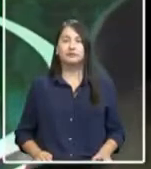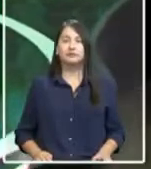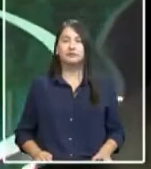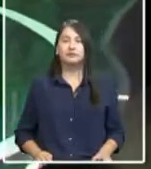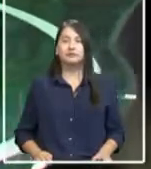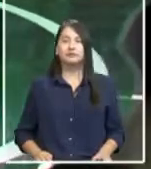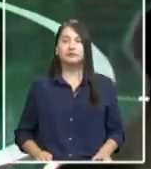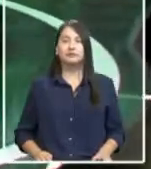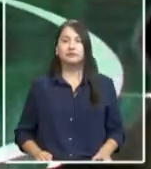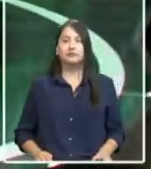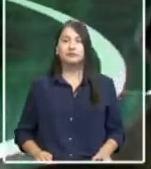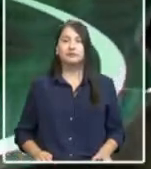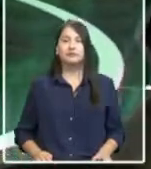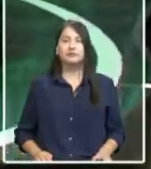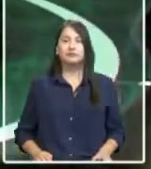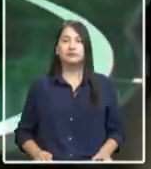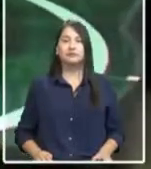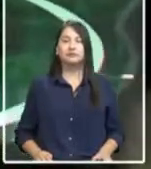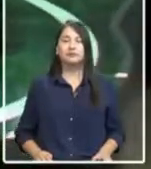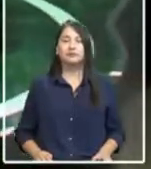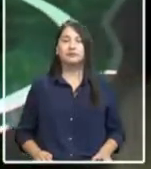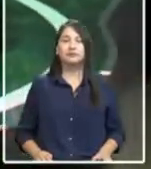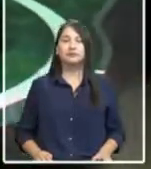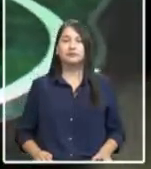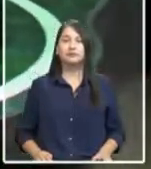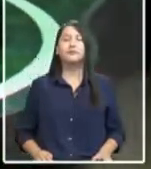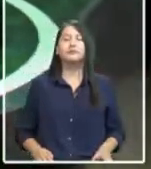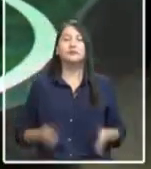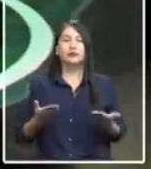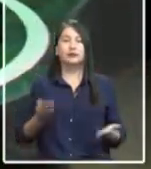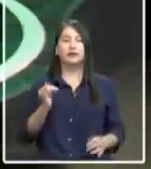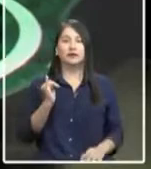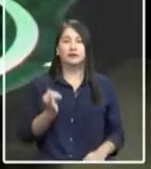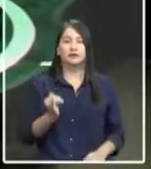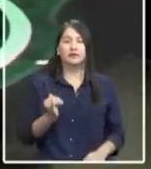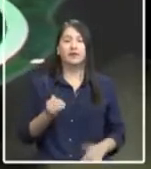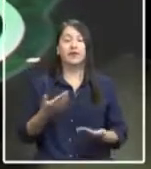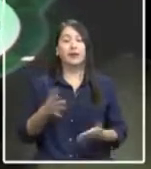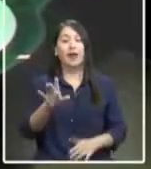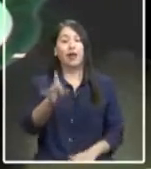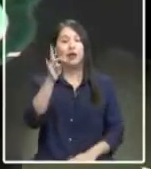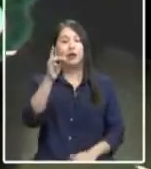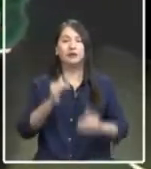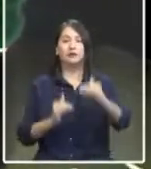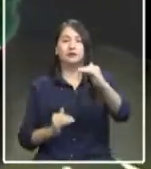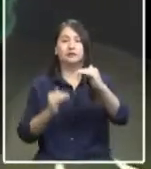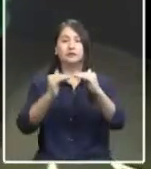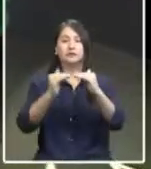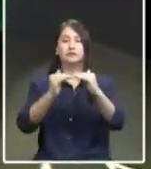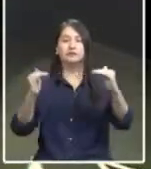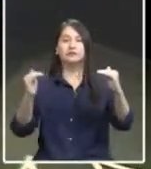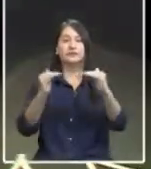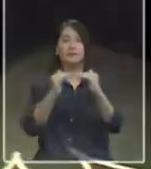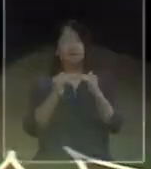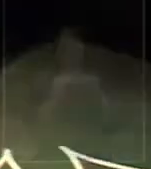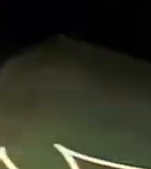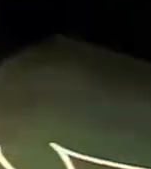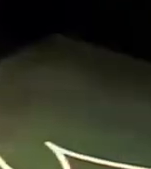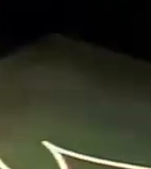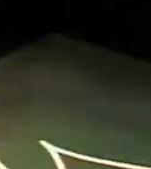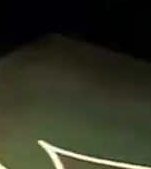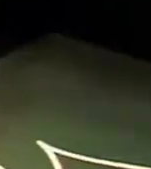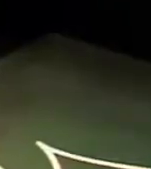muy necesario para el debate, para encontrar el equilibrio, como decimos, entre la producción y el resguardo de